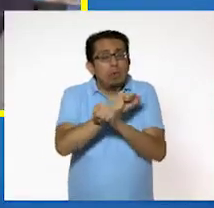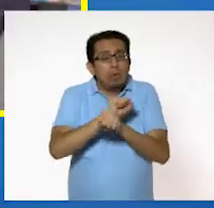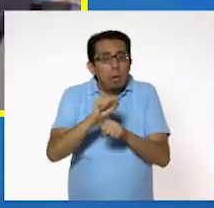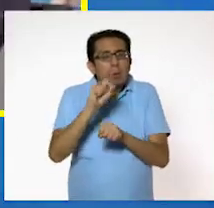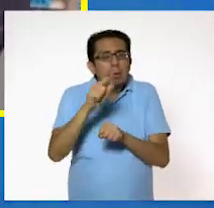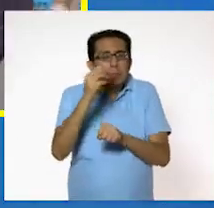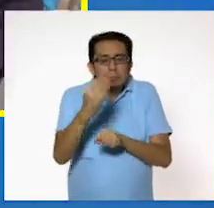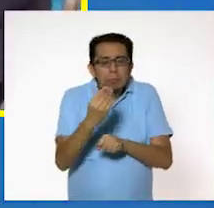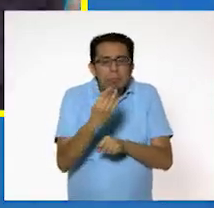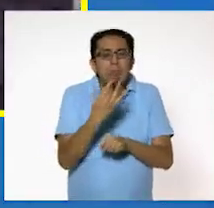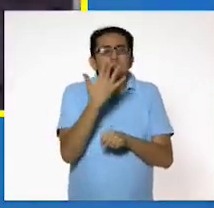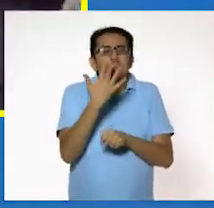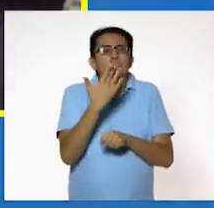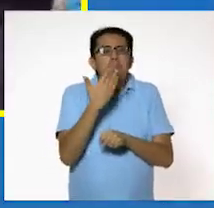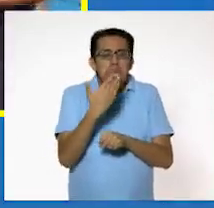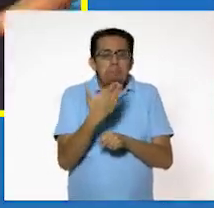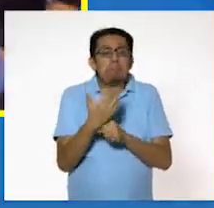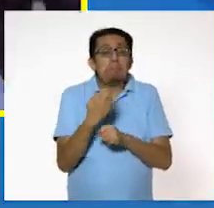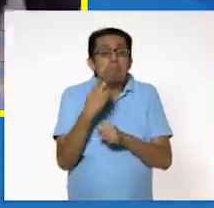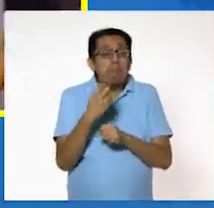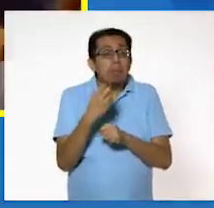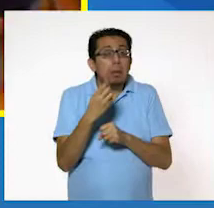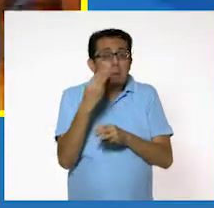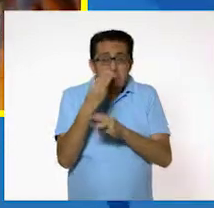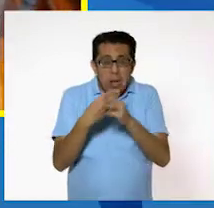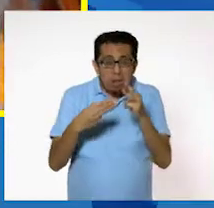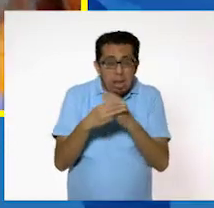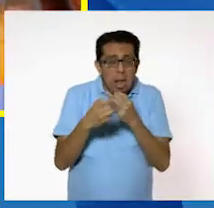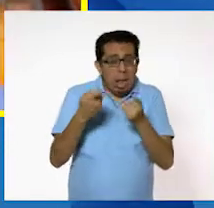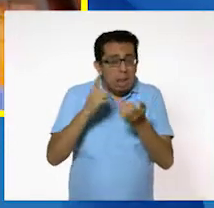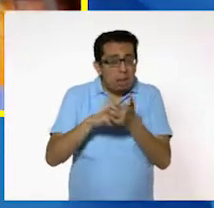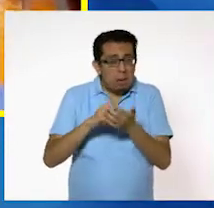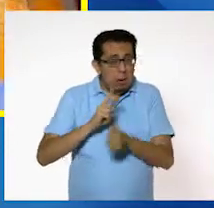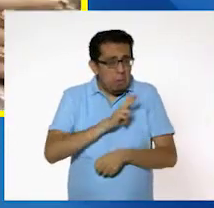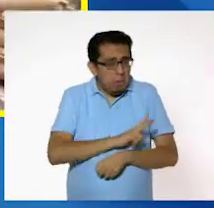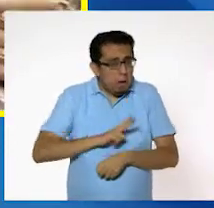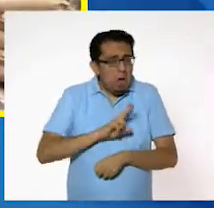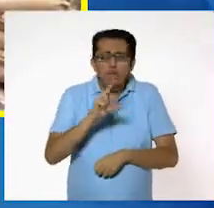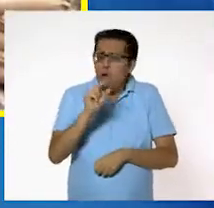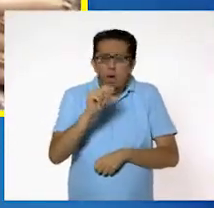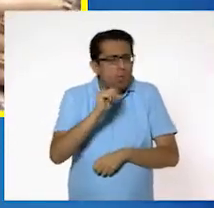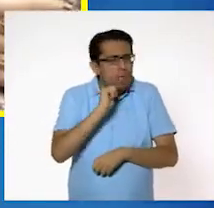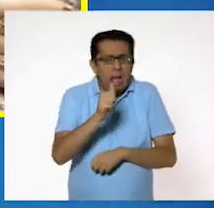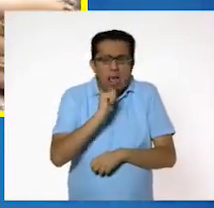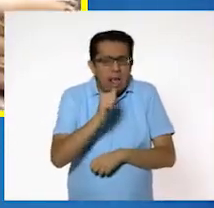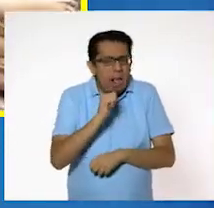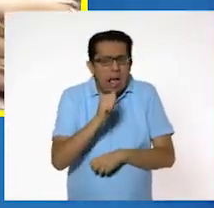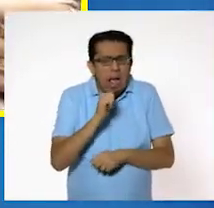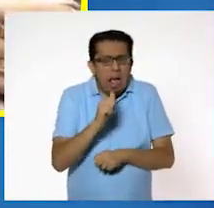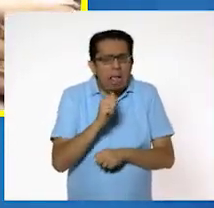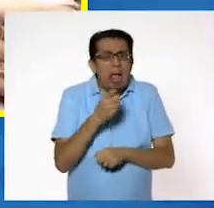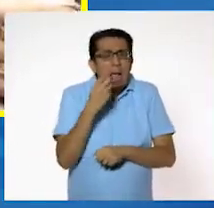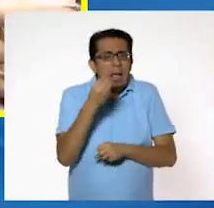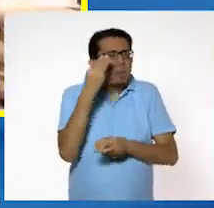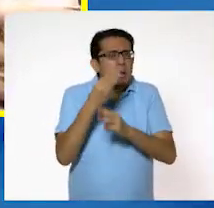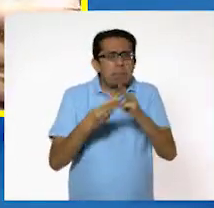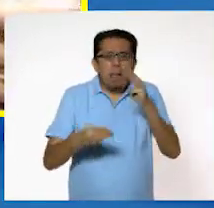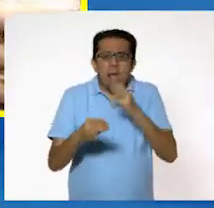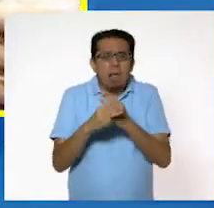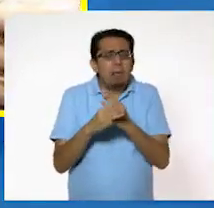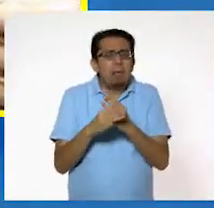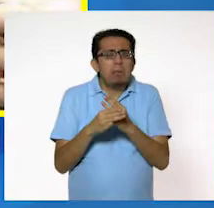materiales orgánicos los que se utilizan? Sí, no es tóxica. Realmente nuestros materiales que utilizamos